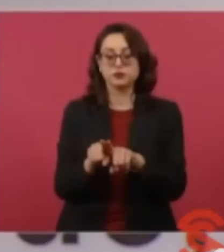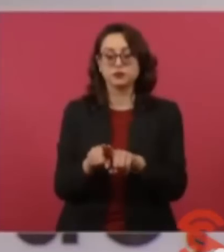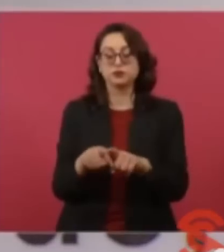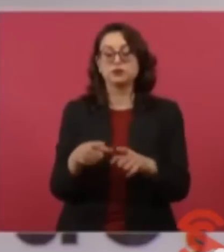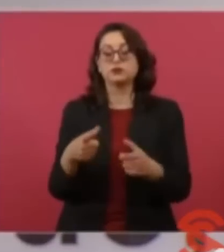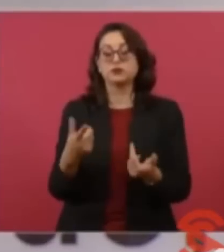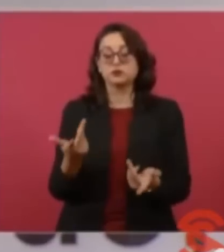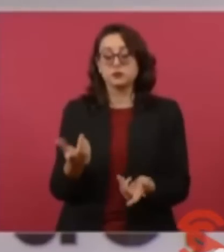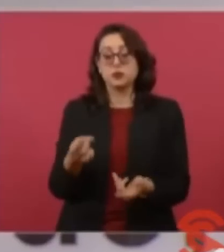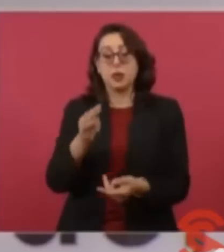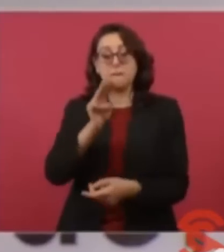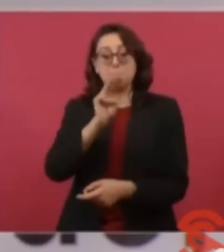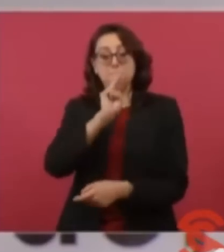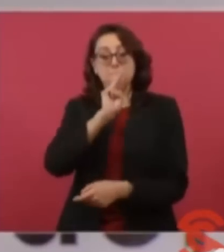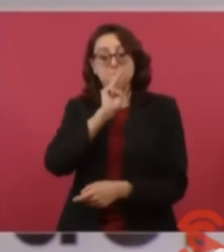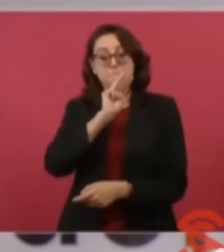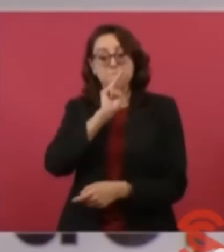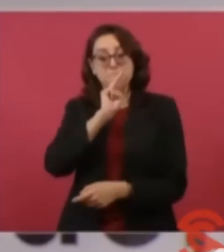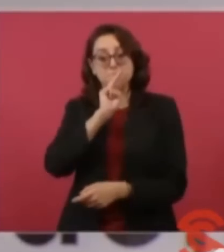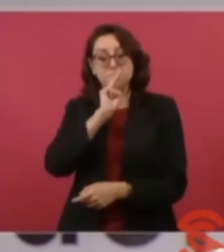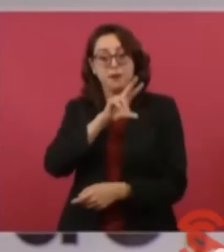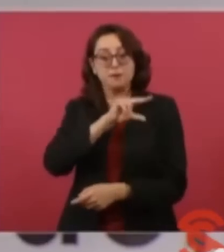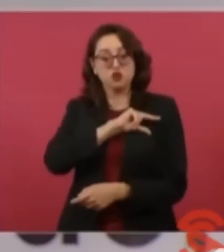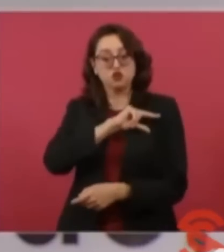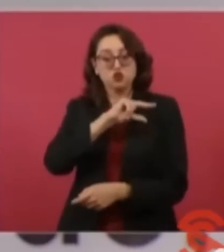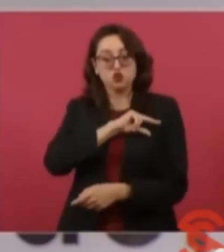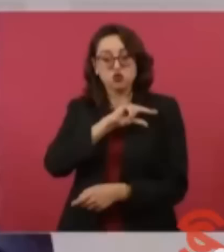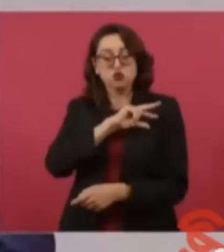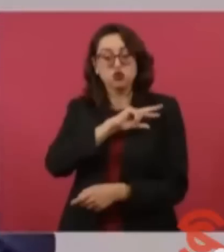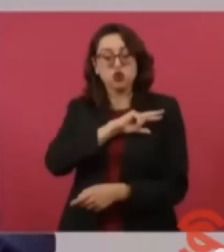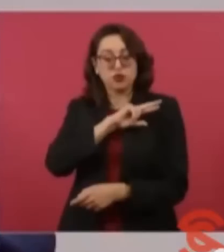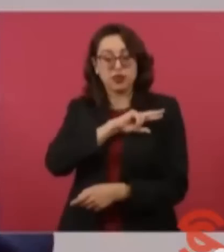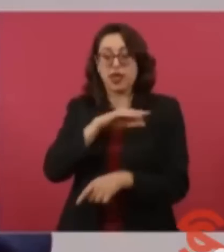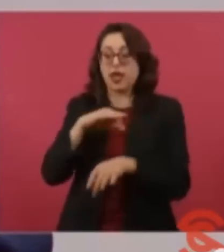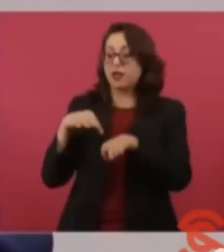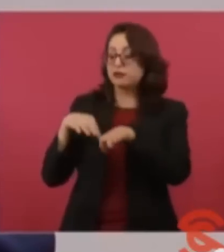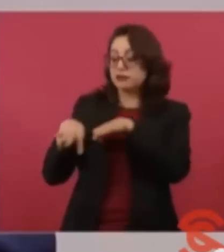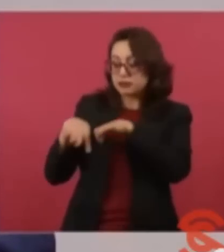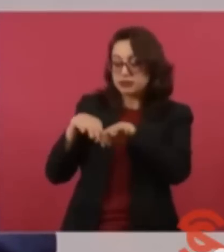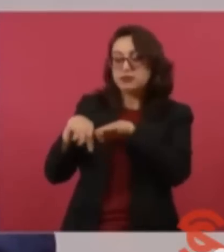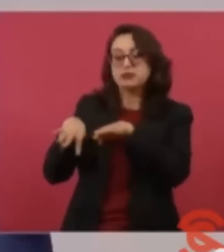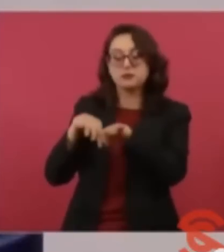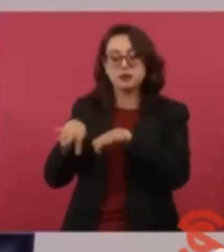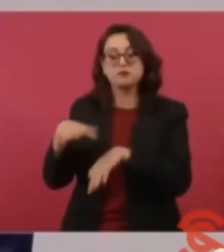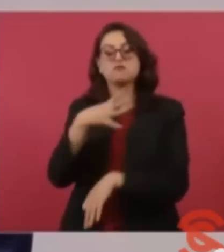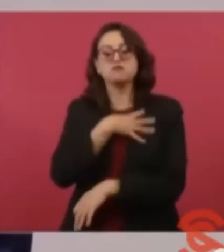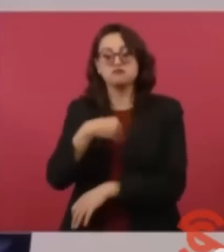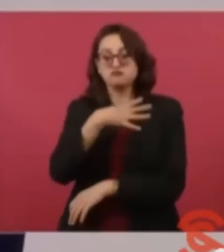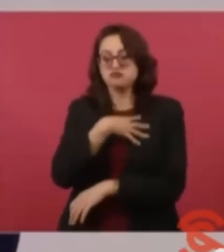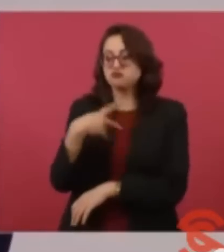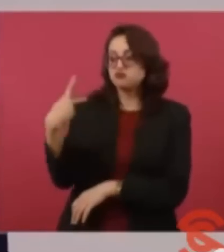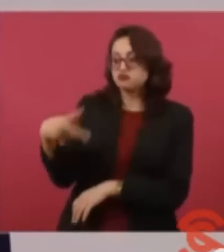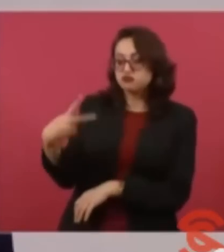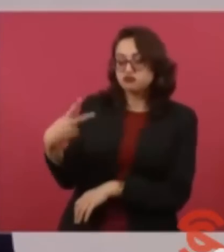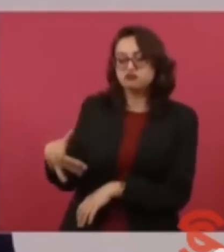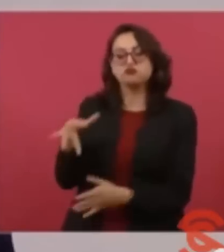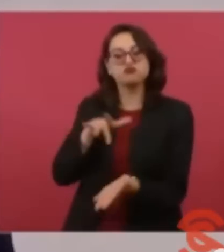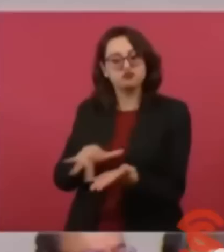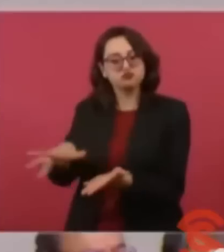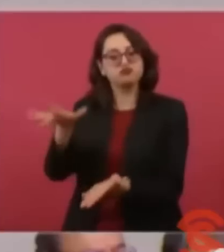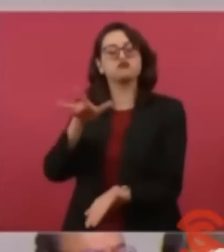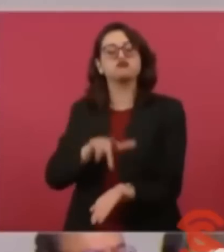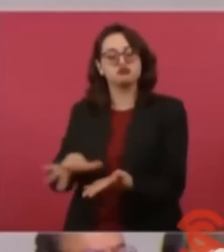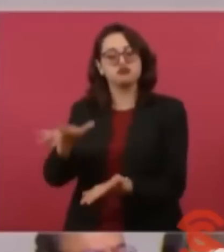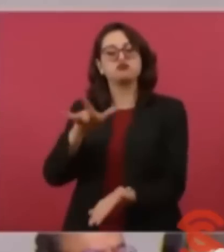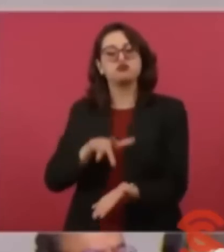e hijos de madres solteras. Es motivo de orgullo poder decir que